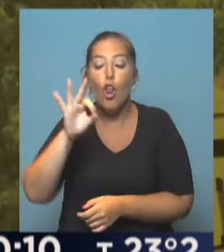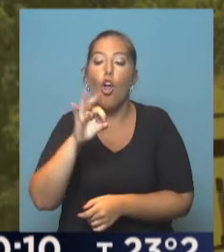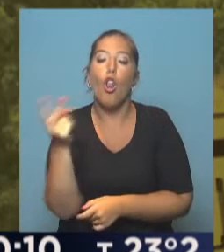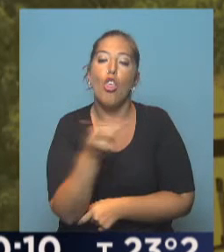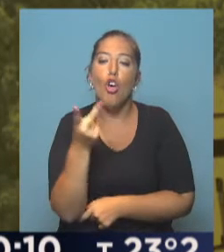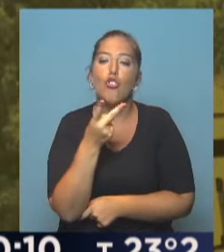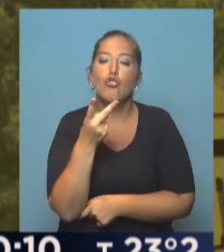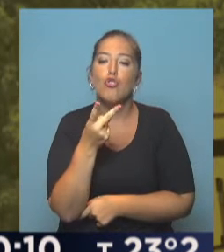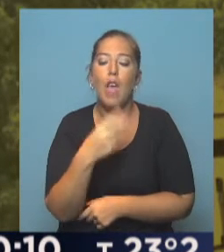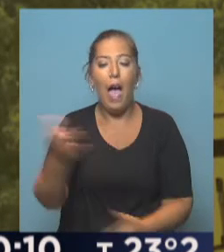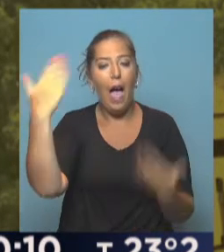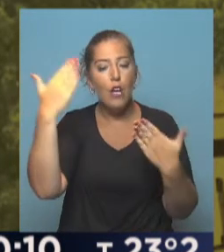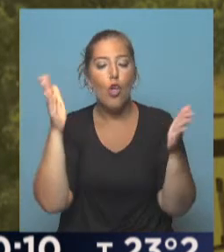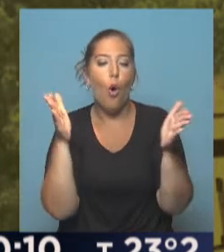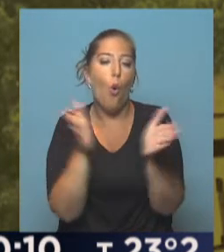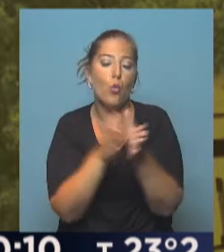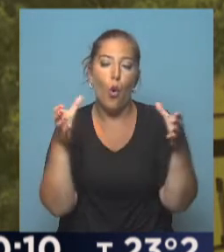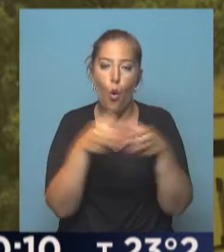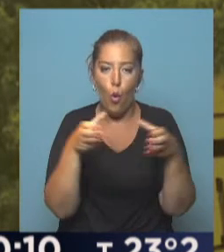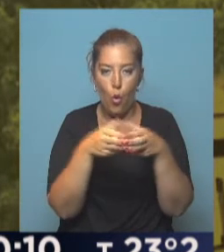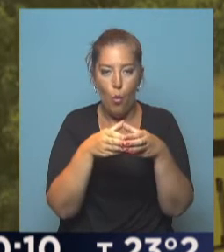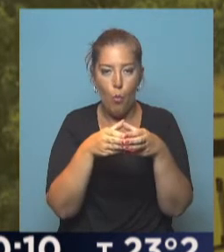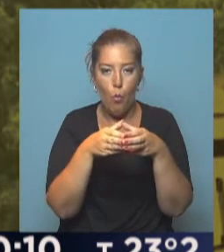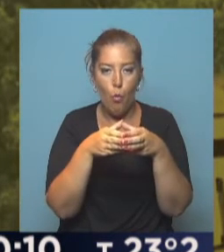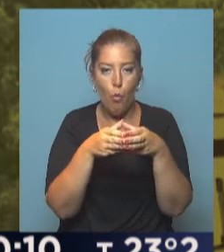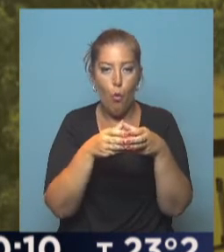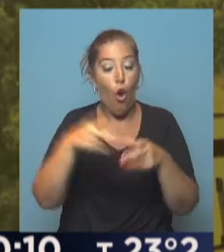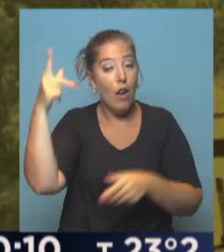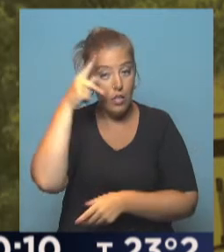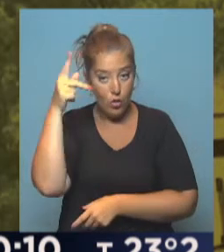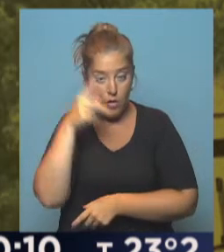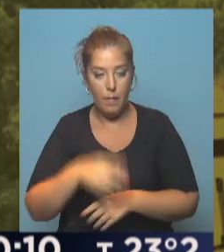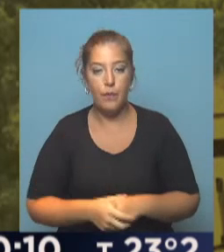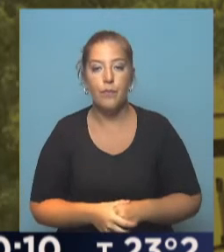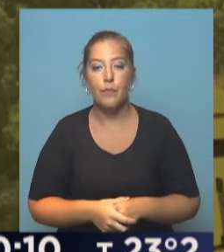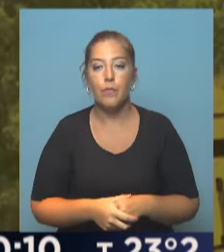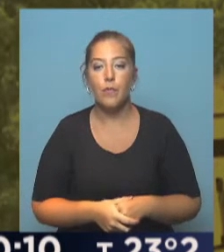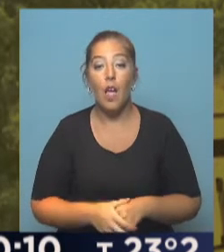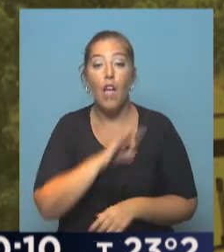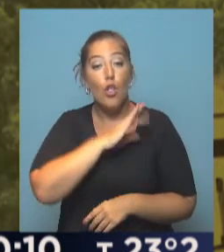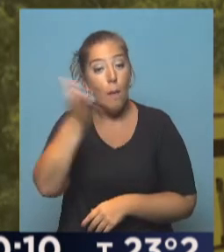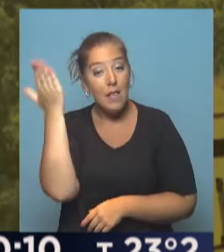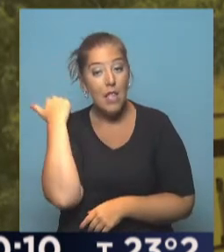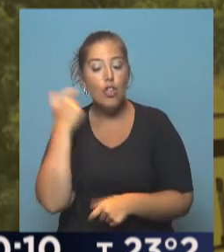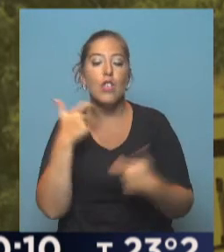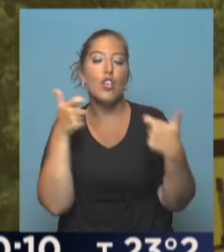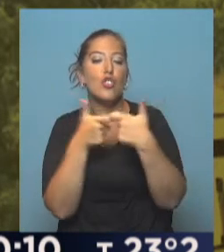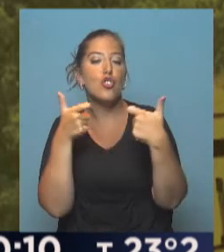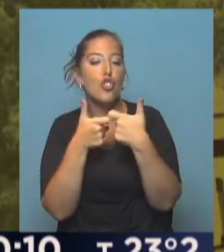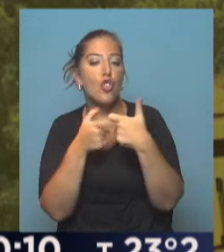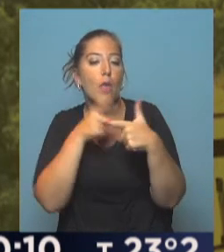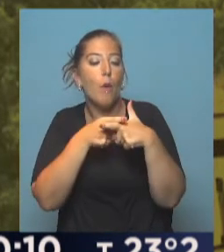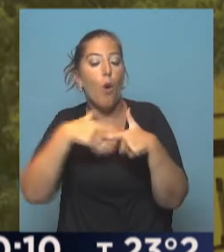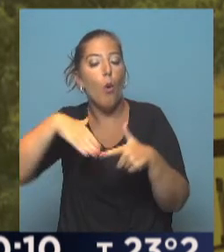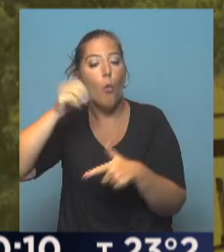de militancia con la agrupación La Néstor Kirchner. Y el año pasado se convirtió en socio del polémico Guillermo